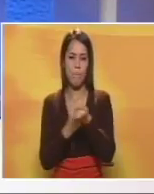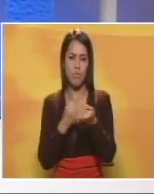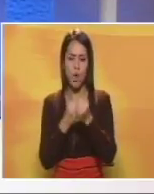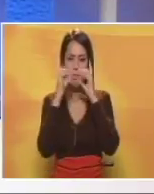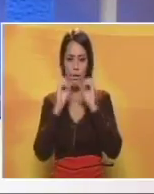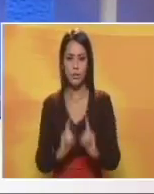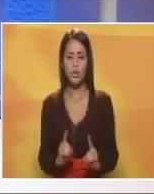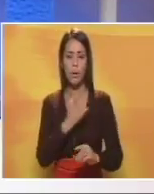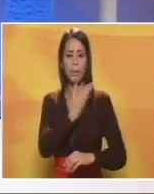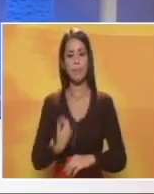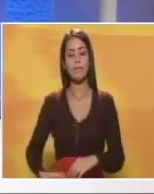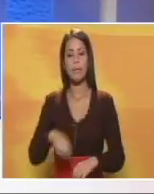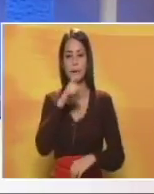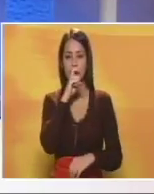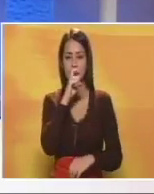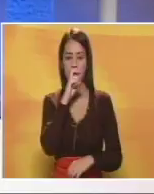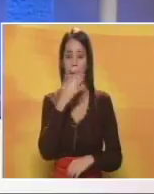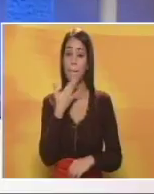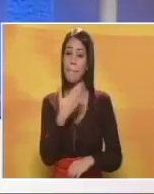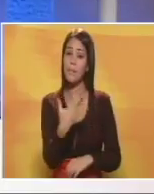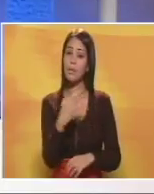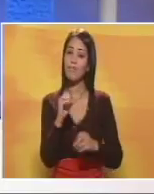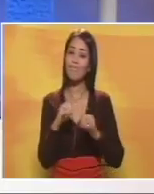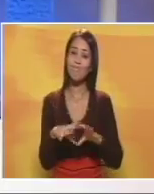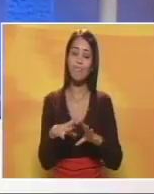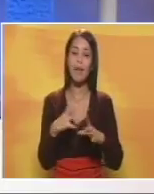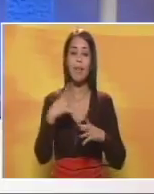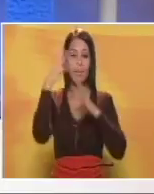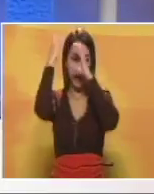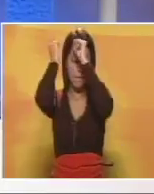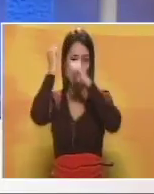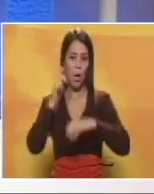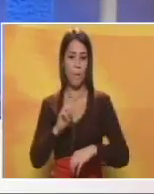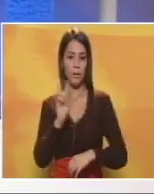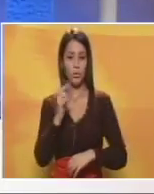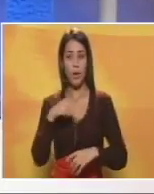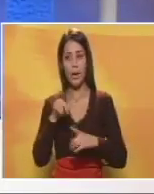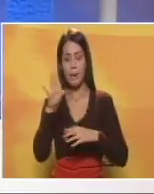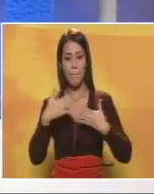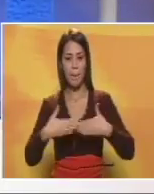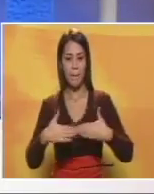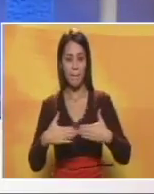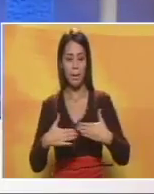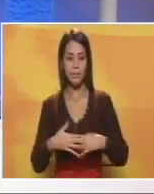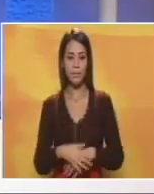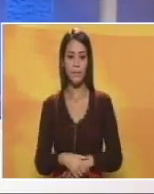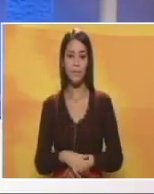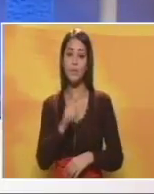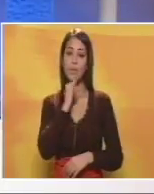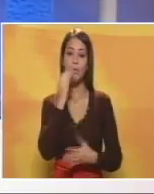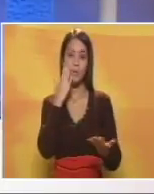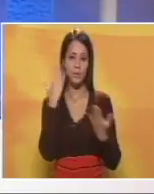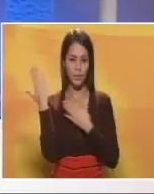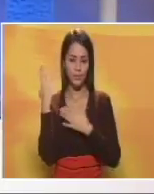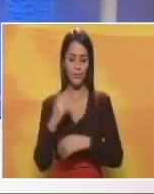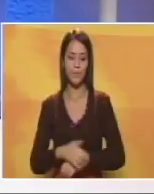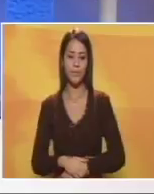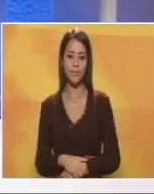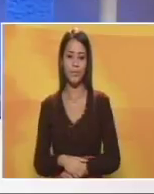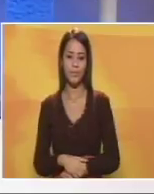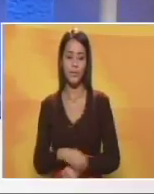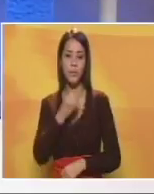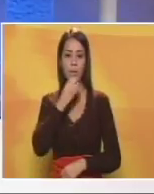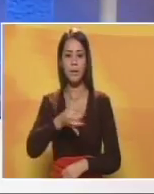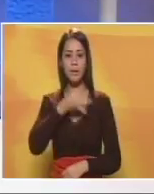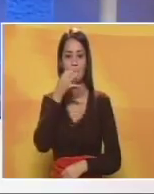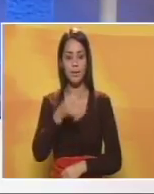decisión del presidente Nicolás Maduro de solicitar el retiro del embajador de Venezuela en Panamá. Santiago Gutiérrez nos trae la información. Adelante, Santiago,